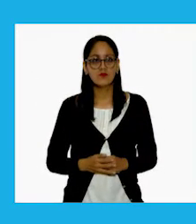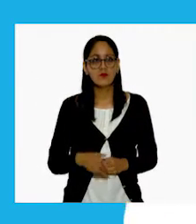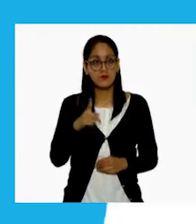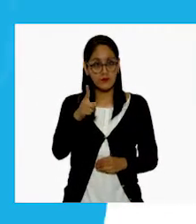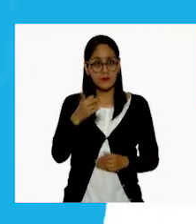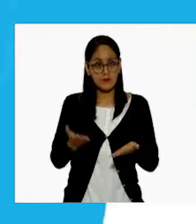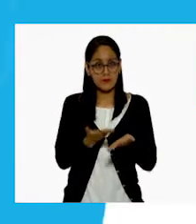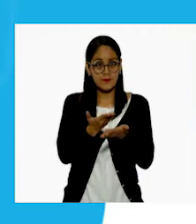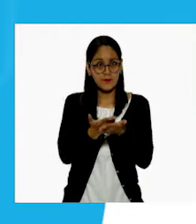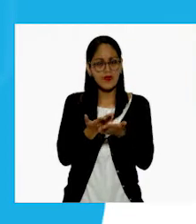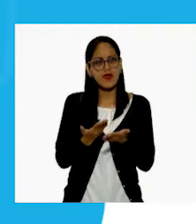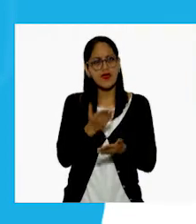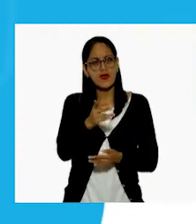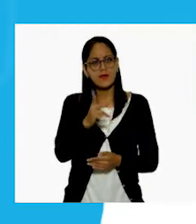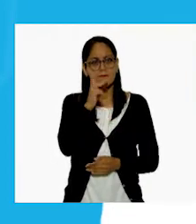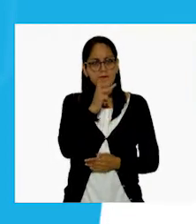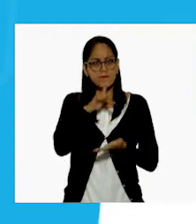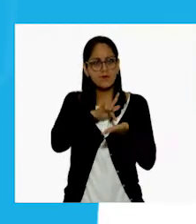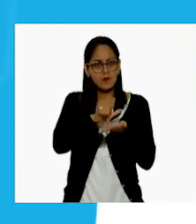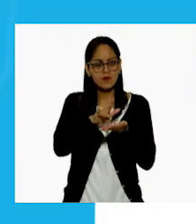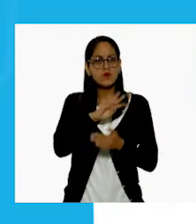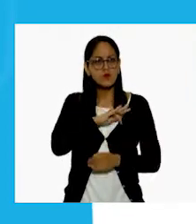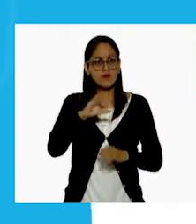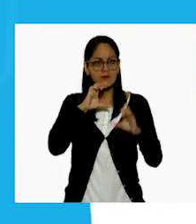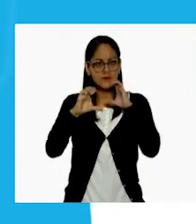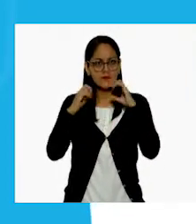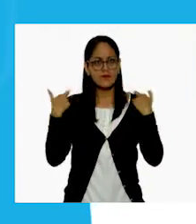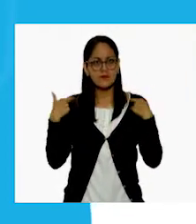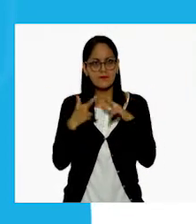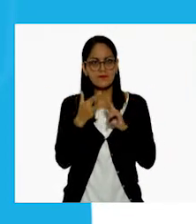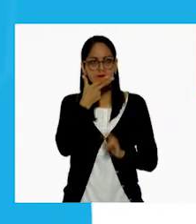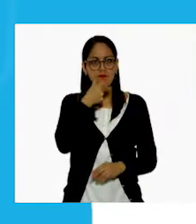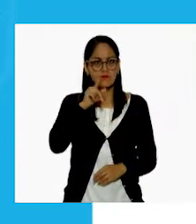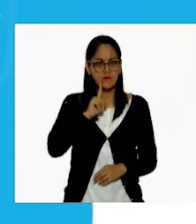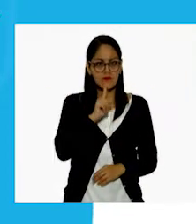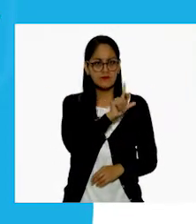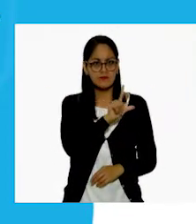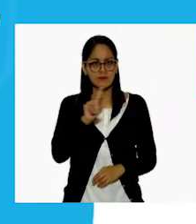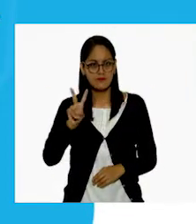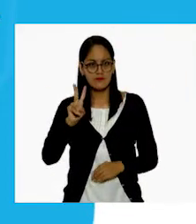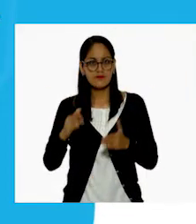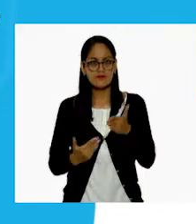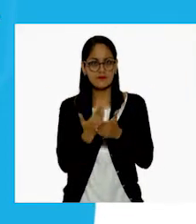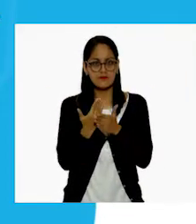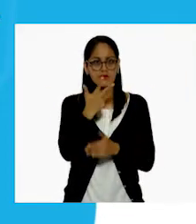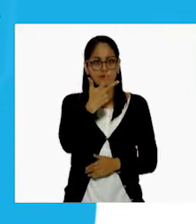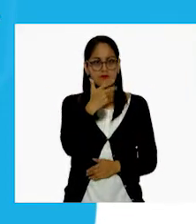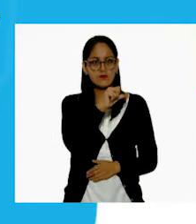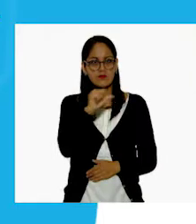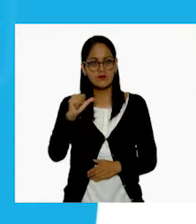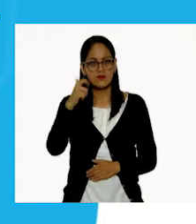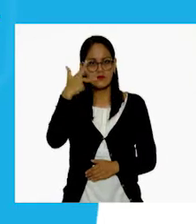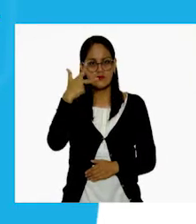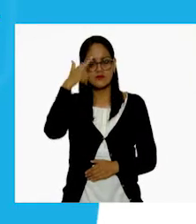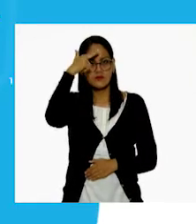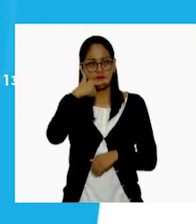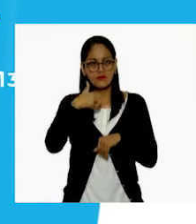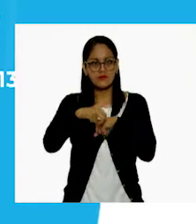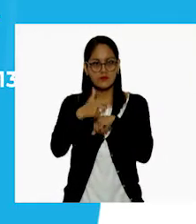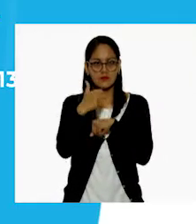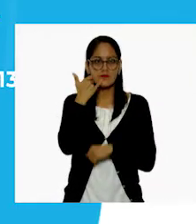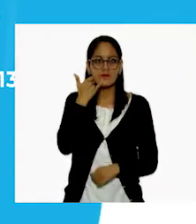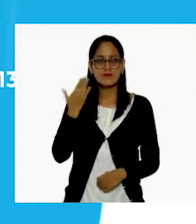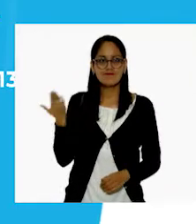Para solicitar apoyo pedagógico, comunícate con maestras y maestros de lunes a viernes de 8 a 20 horas